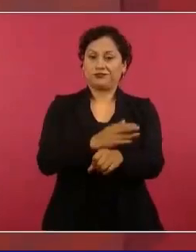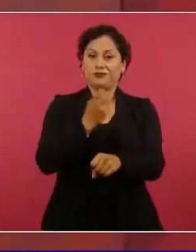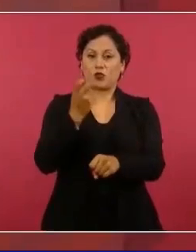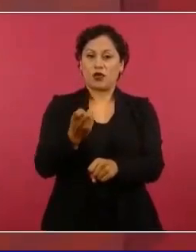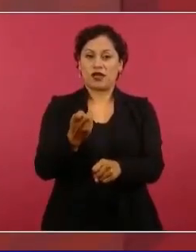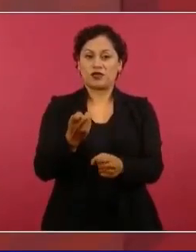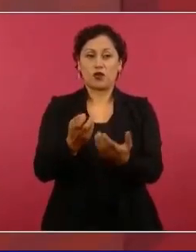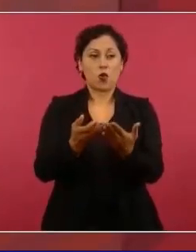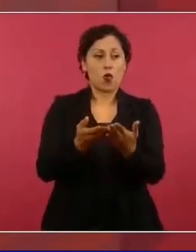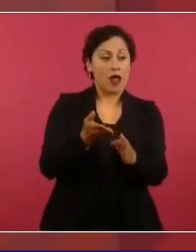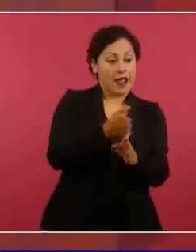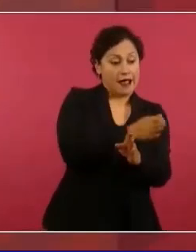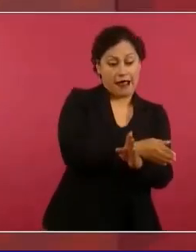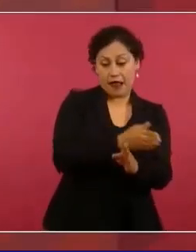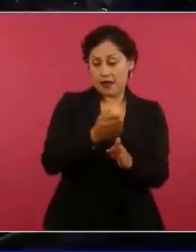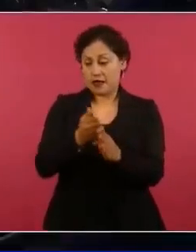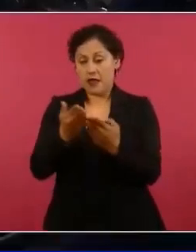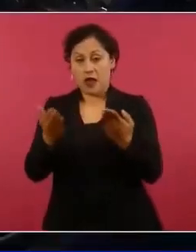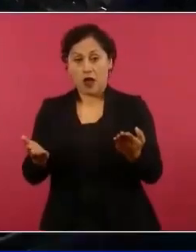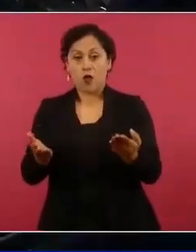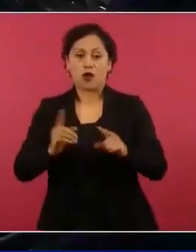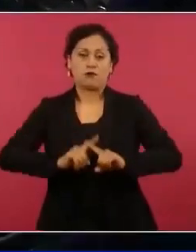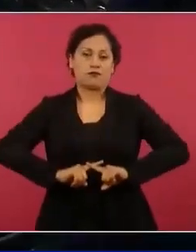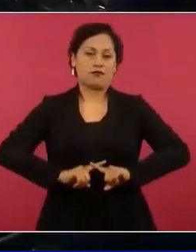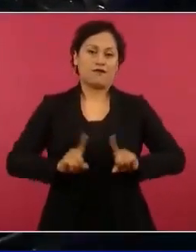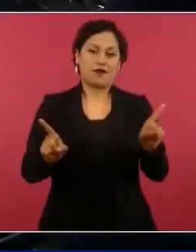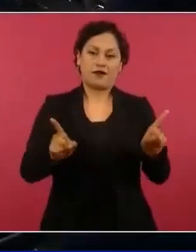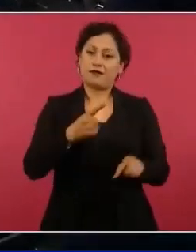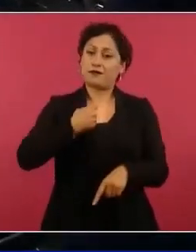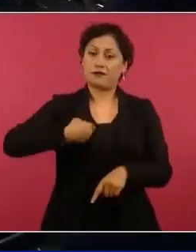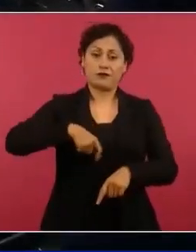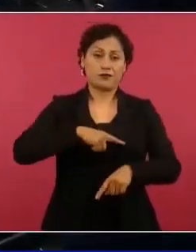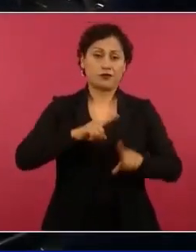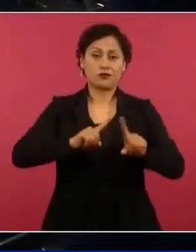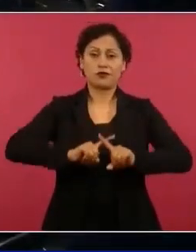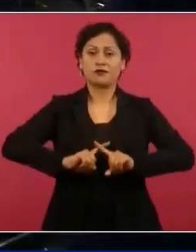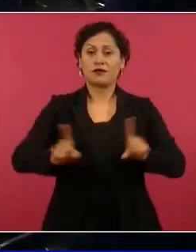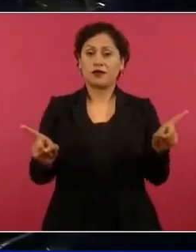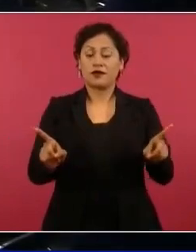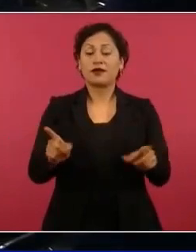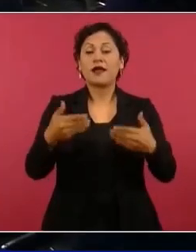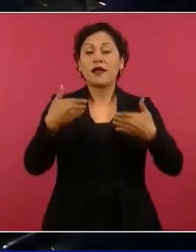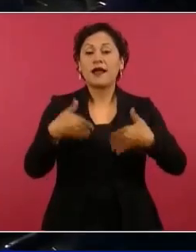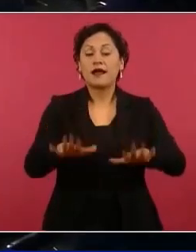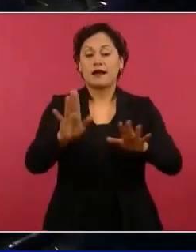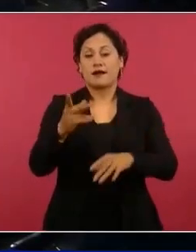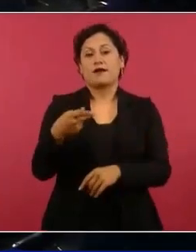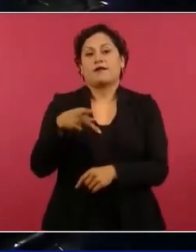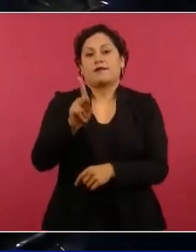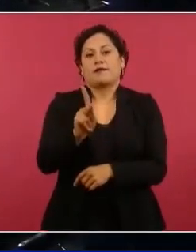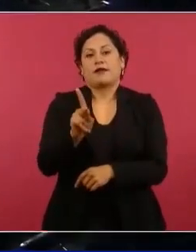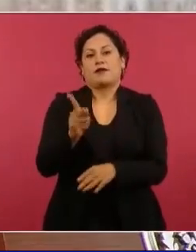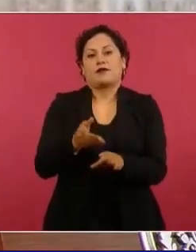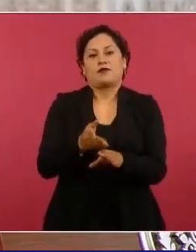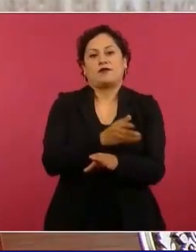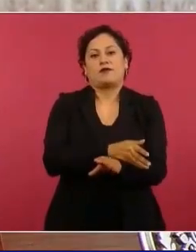Ah, pero si Proceso y todas las organizaciones que se crearon